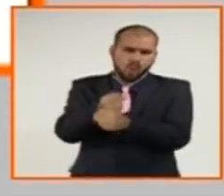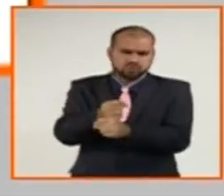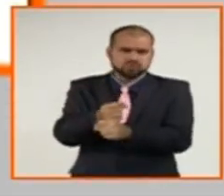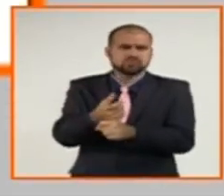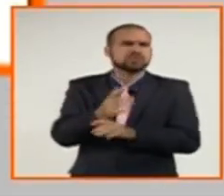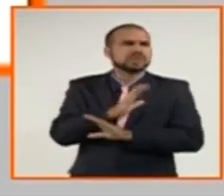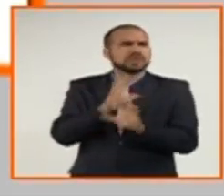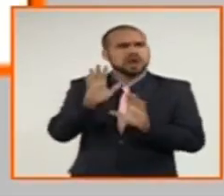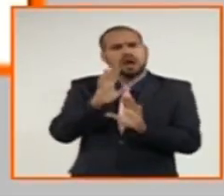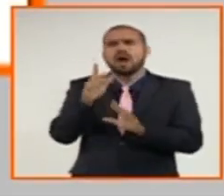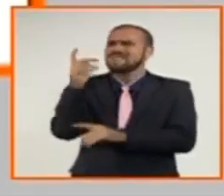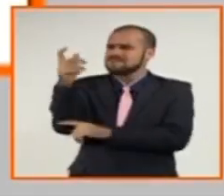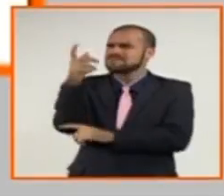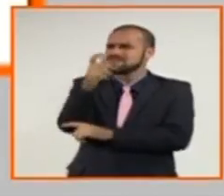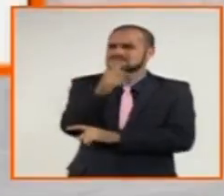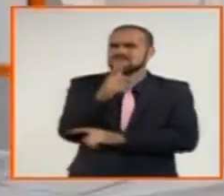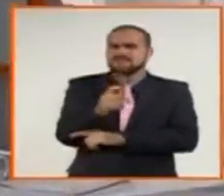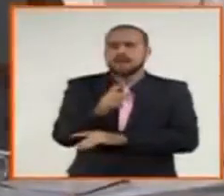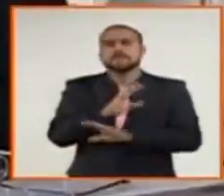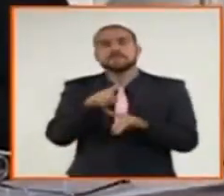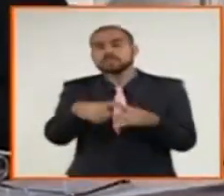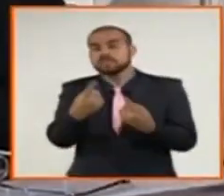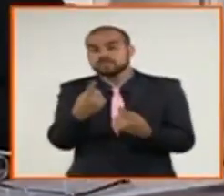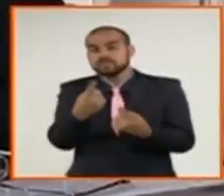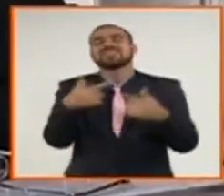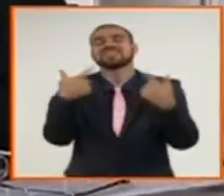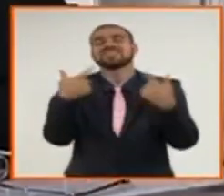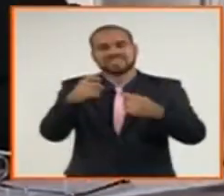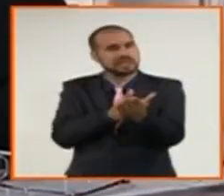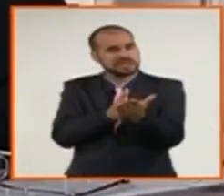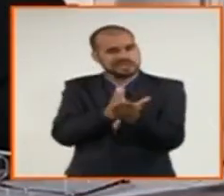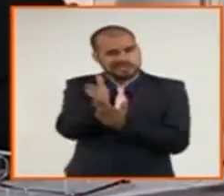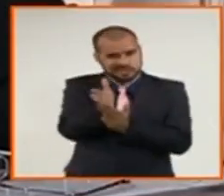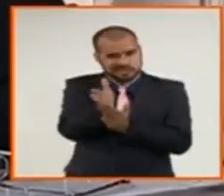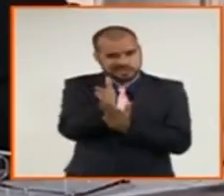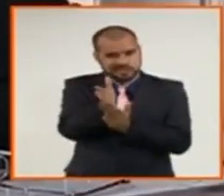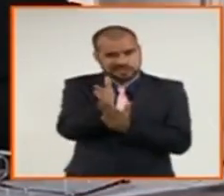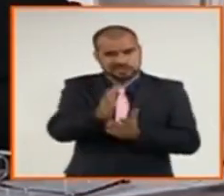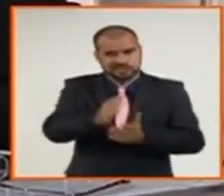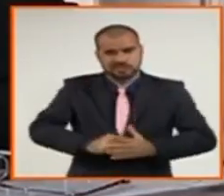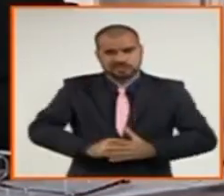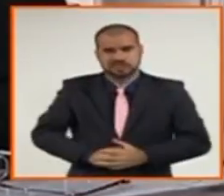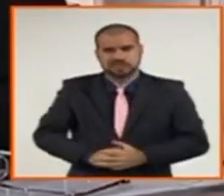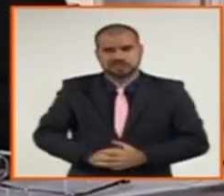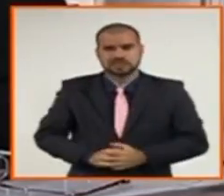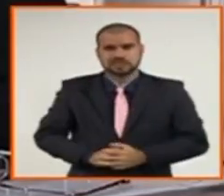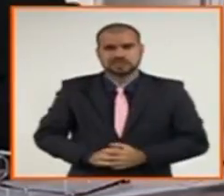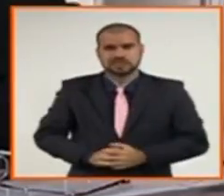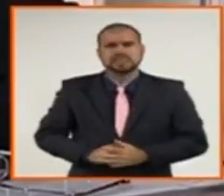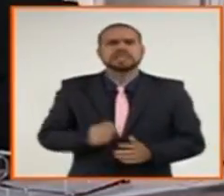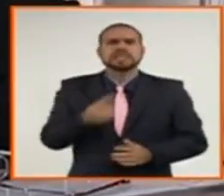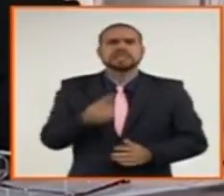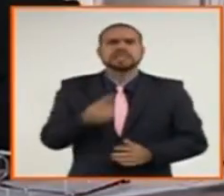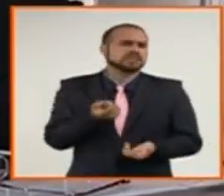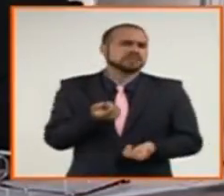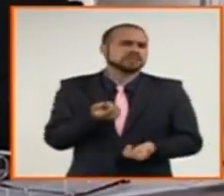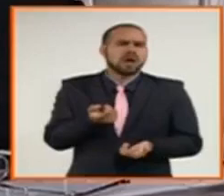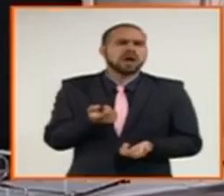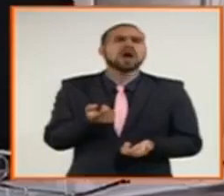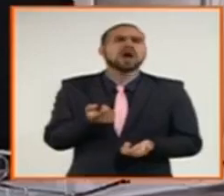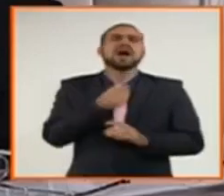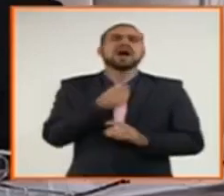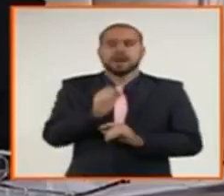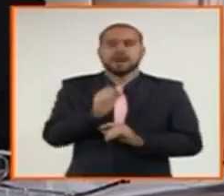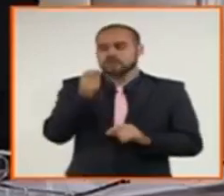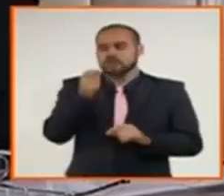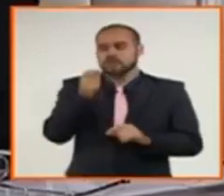ayuda, porque consideramos que debe mantenerse un esquema de vacunación con 3 dosis, que que es el esquema similar a otras vacunas pediátricas y